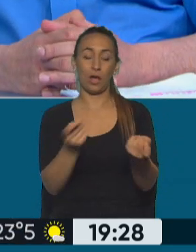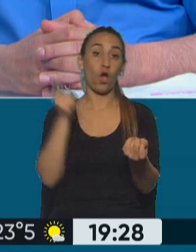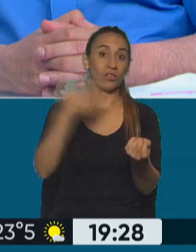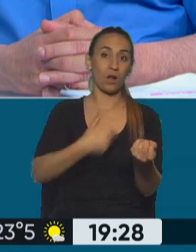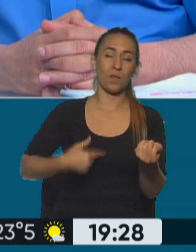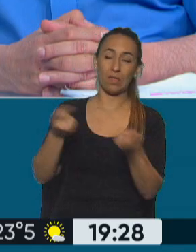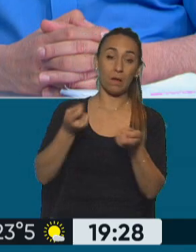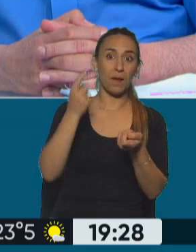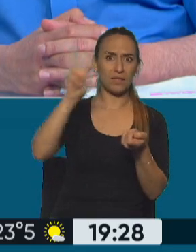gobierno Don Pedro y muchas gracias